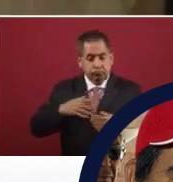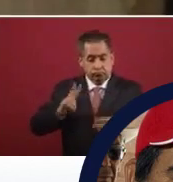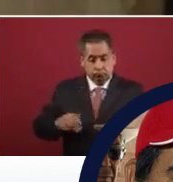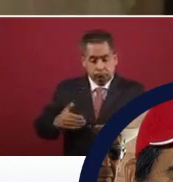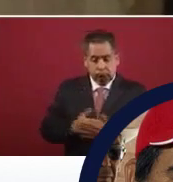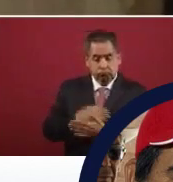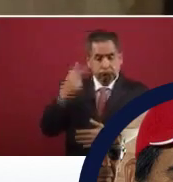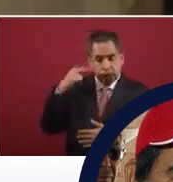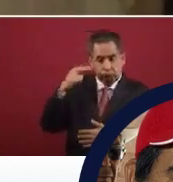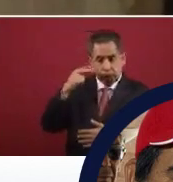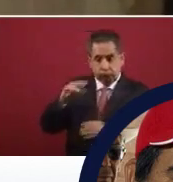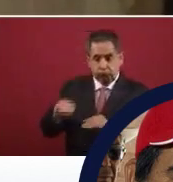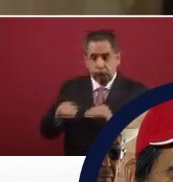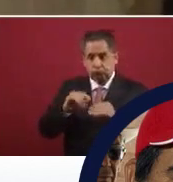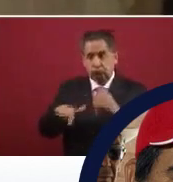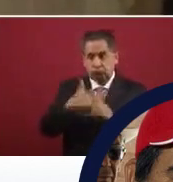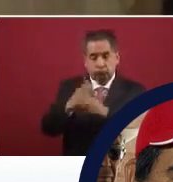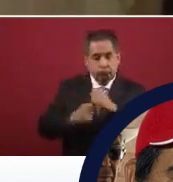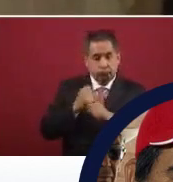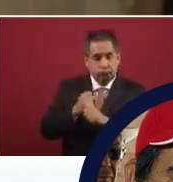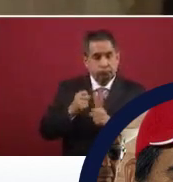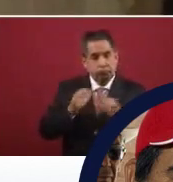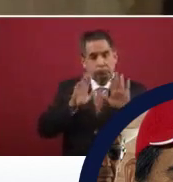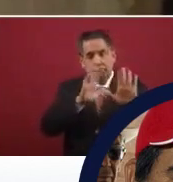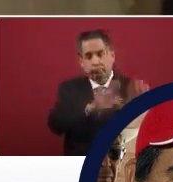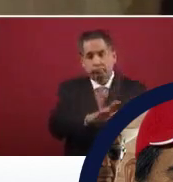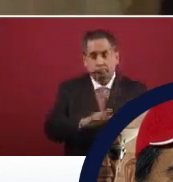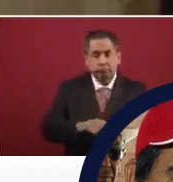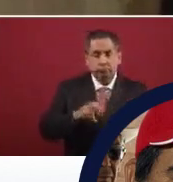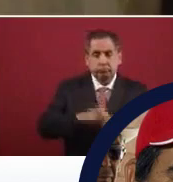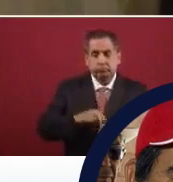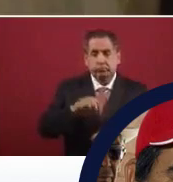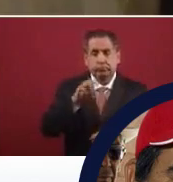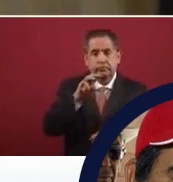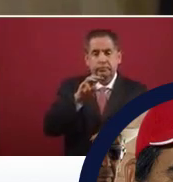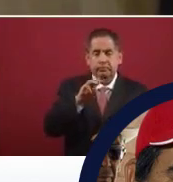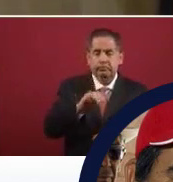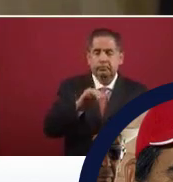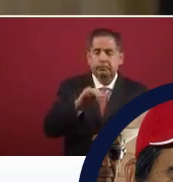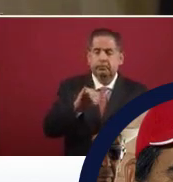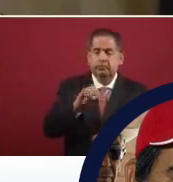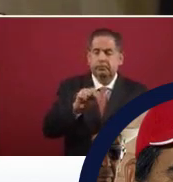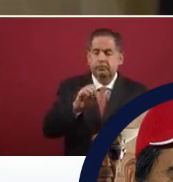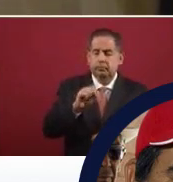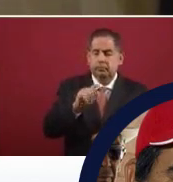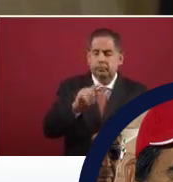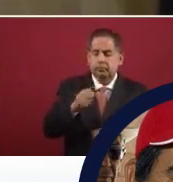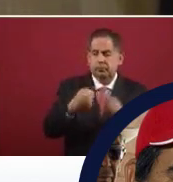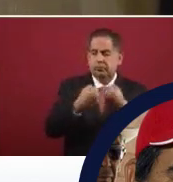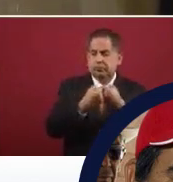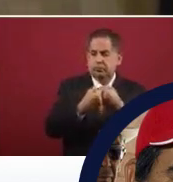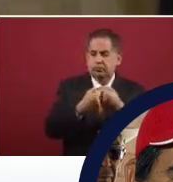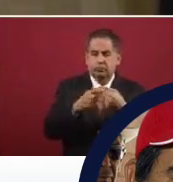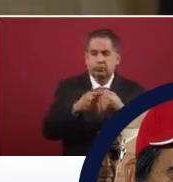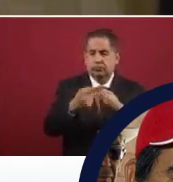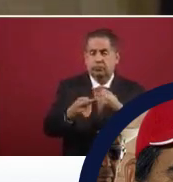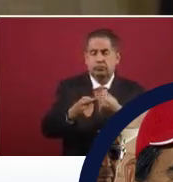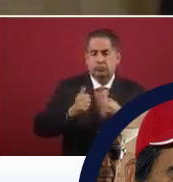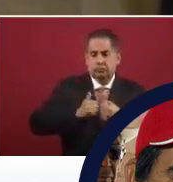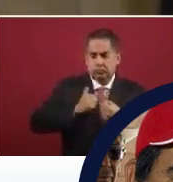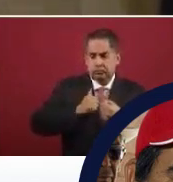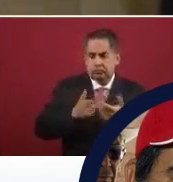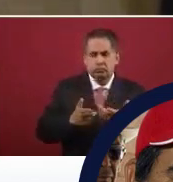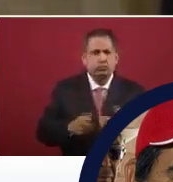Nosotros siempre hemos dicho y le hemos dicho directamente a la empresa, ¿por qué a Hermosillo no entra? ¿Por qué les pasa como a 20,